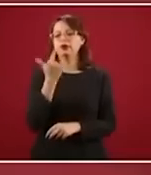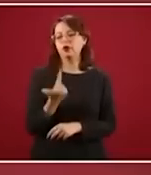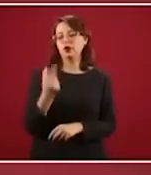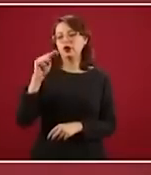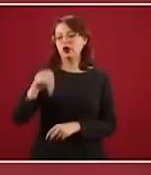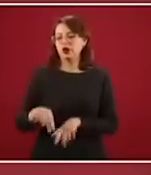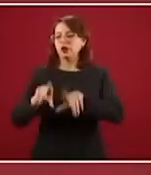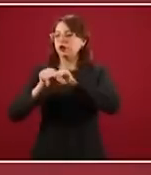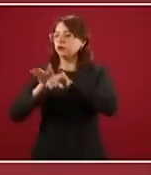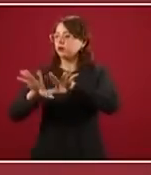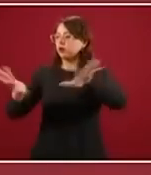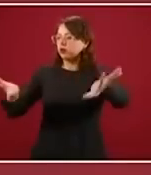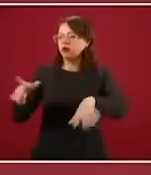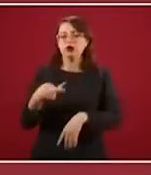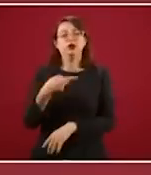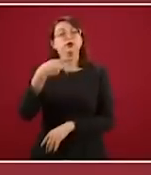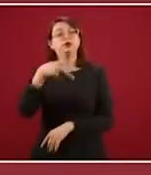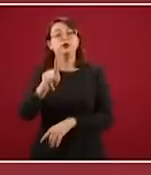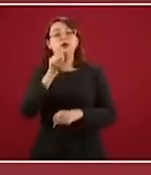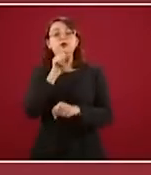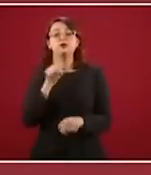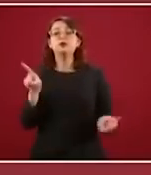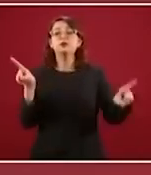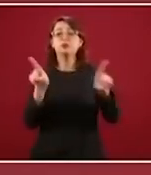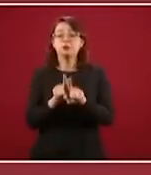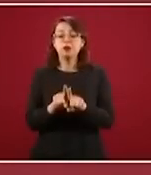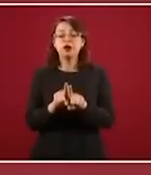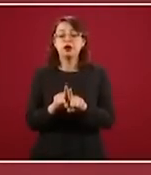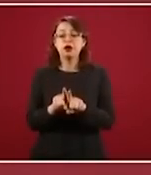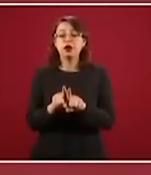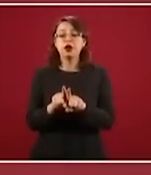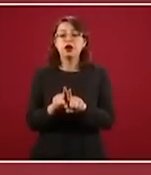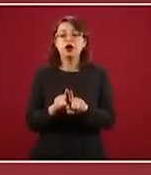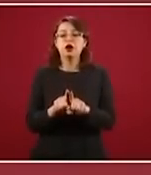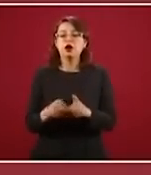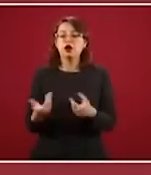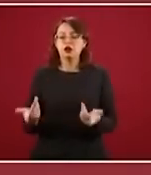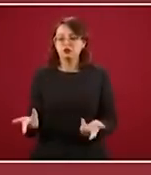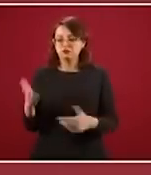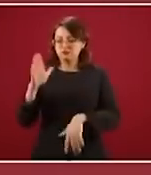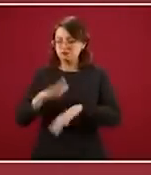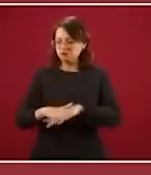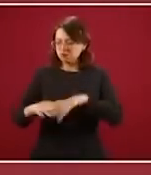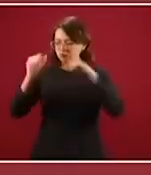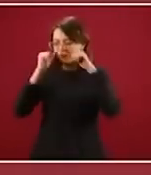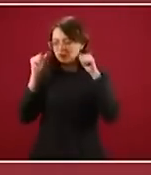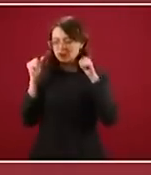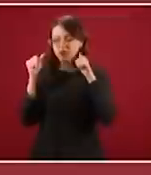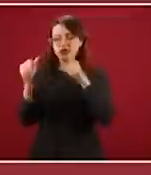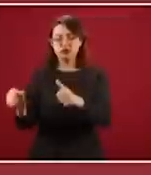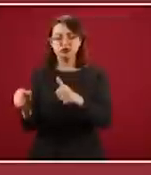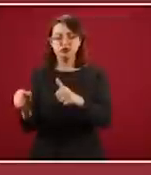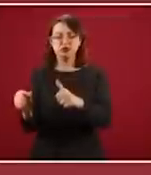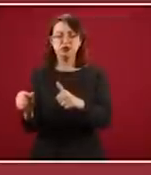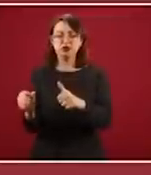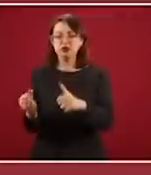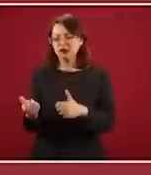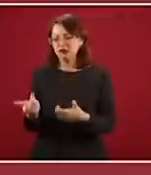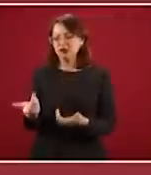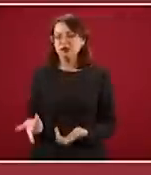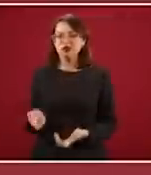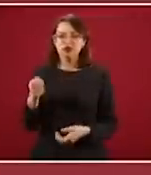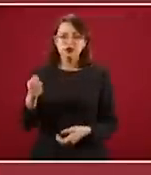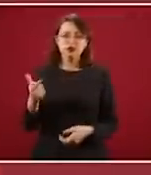también estamos dando atención especial. Hay una intervención especial